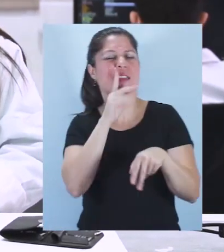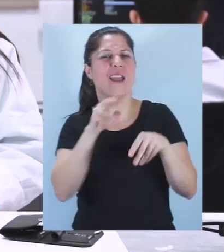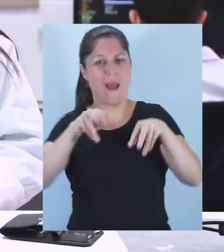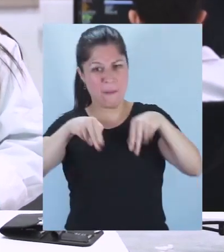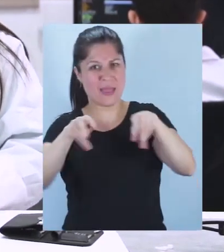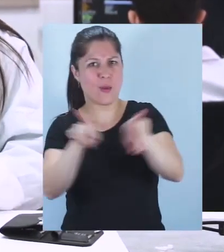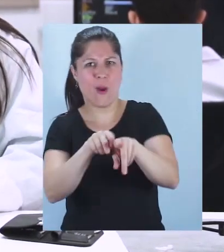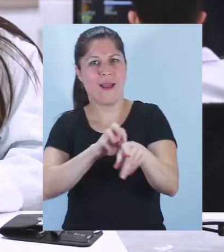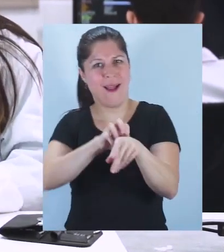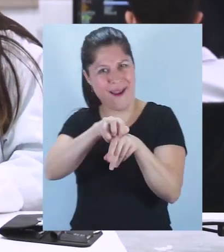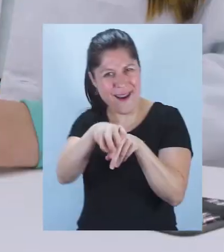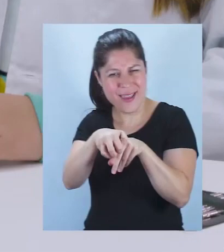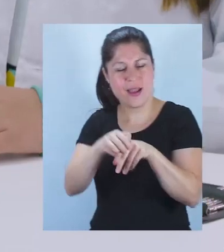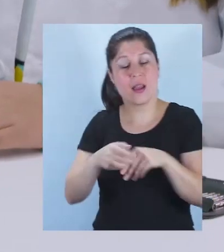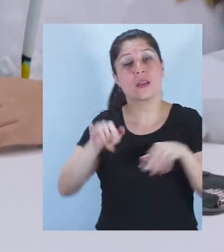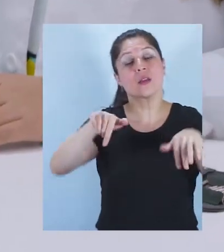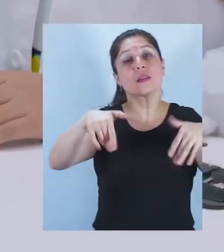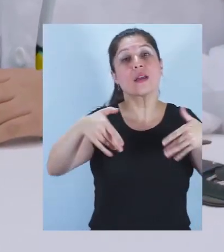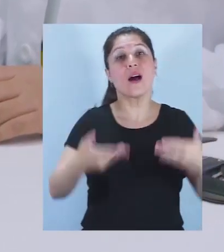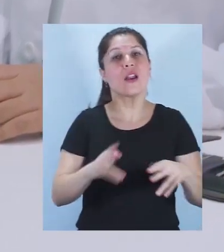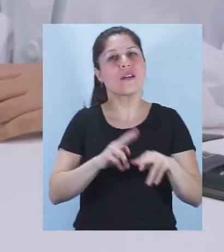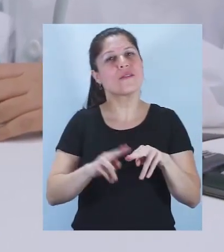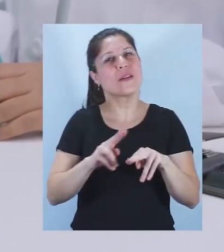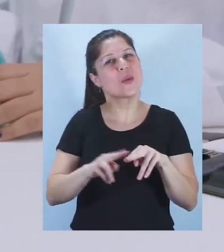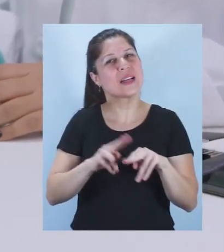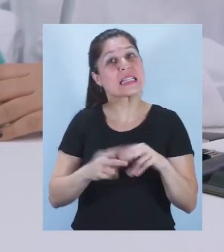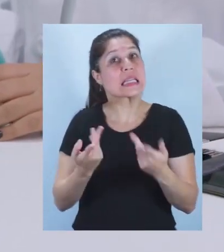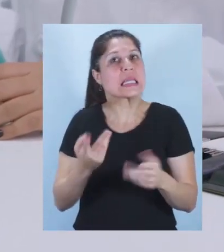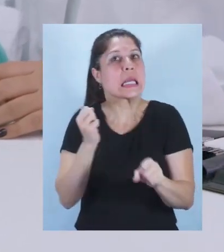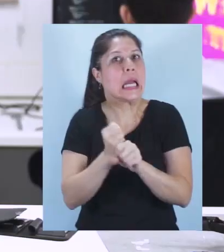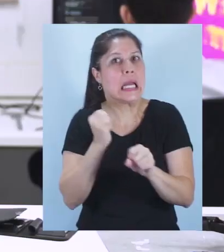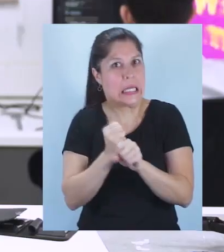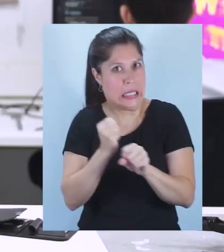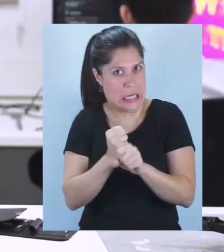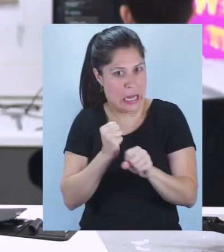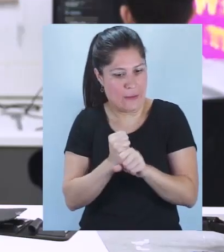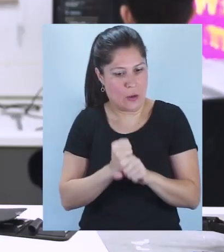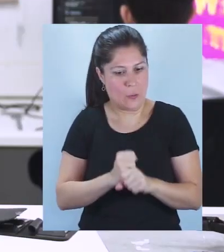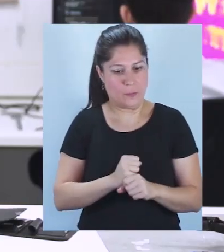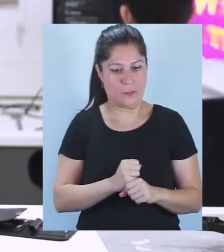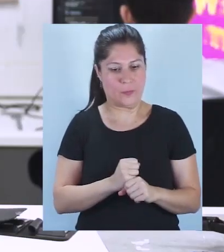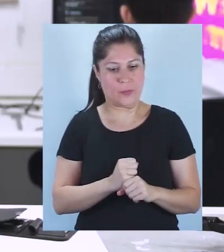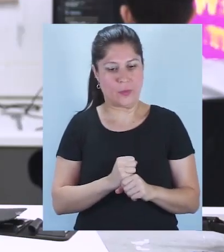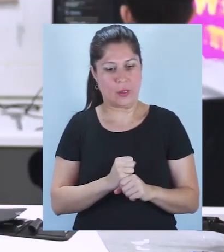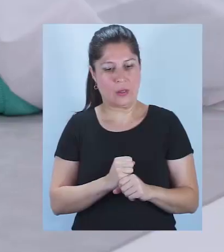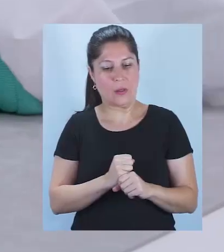araña. Entonces, lo que vamos a hacer ahora es hacerla funcionar. Para eso la vamos a